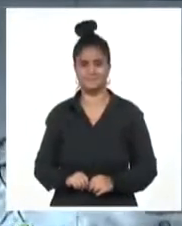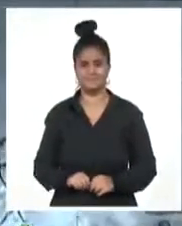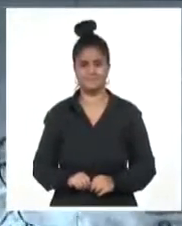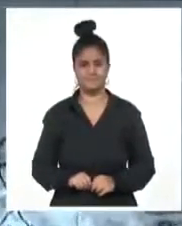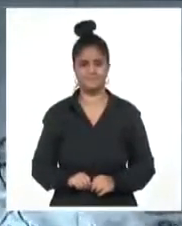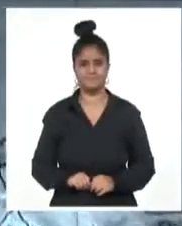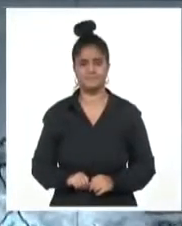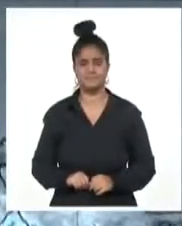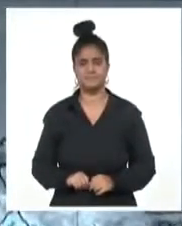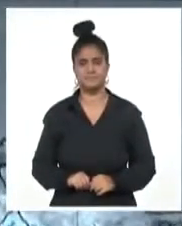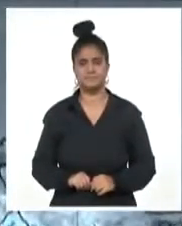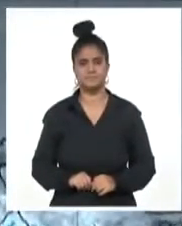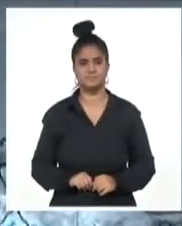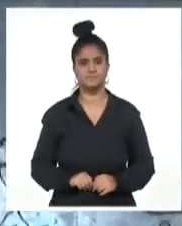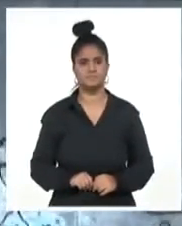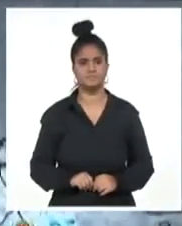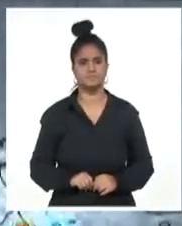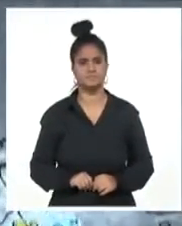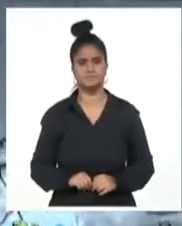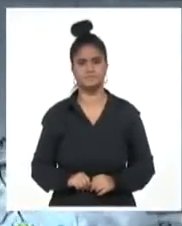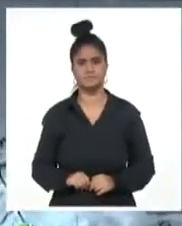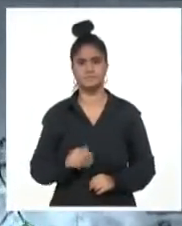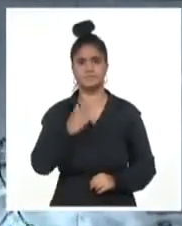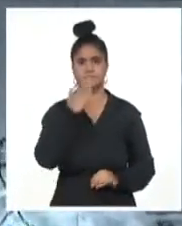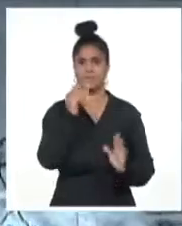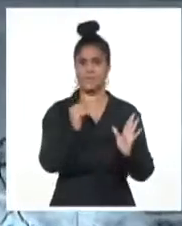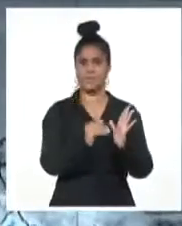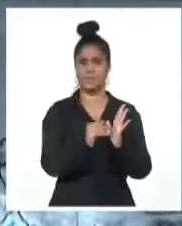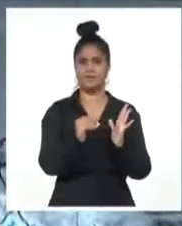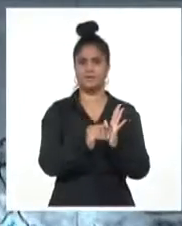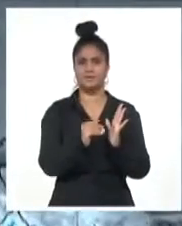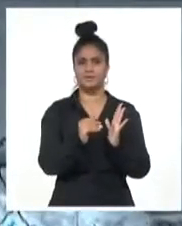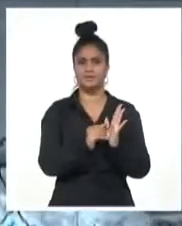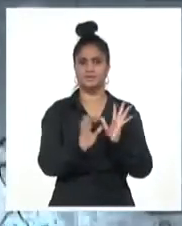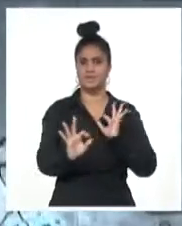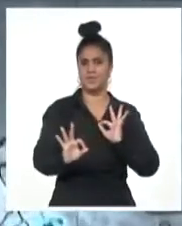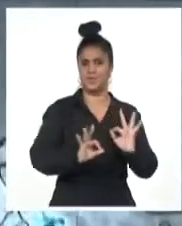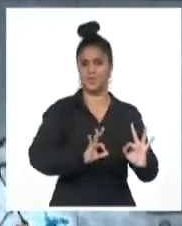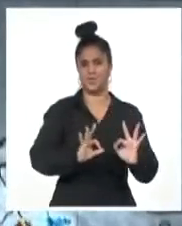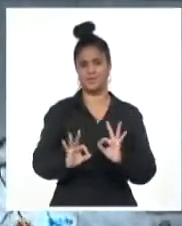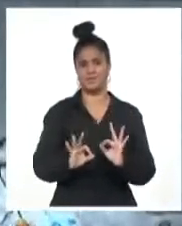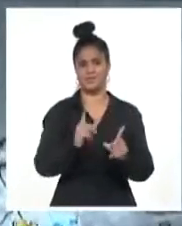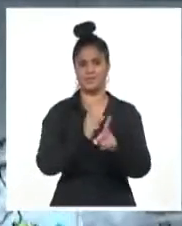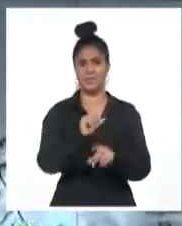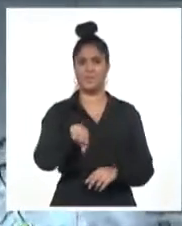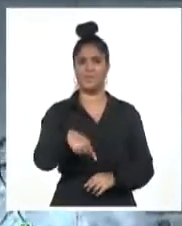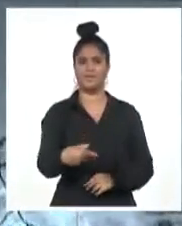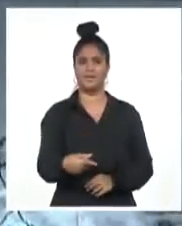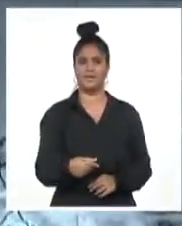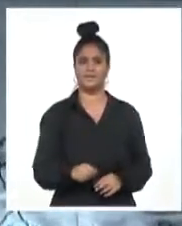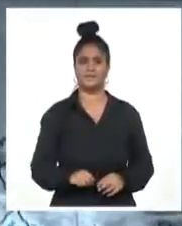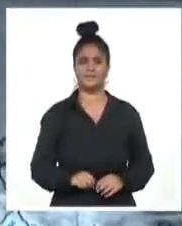de la región occidental y en la región central del país. Esto es todo en cuanto a la información meteorológica. Tengan todos feliz tarde y hasta mañana.